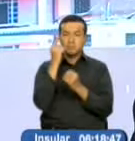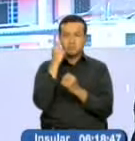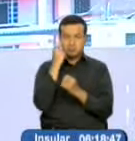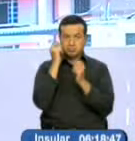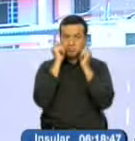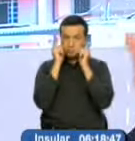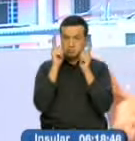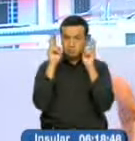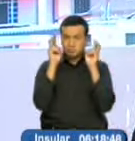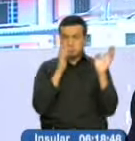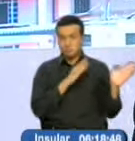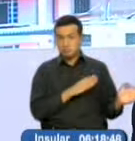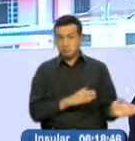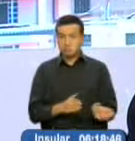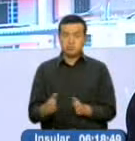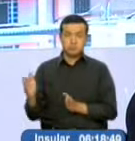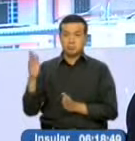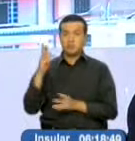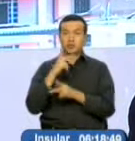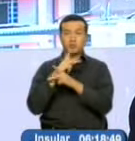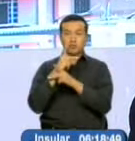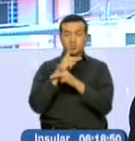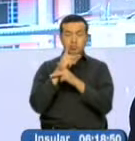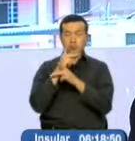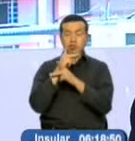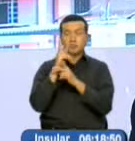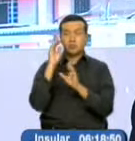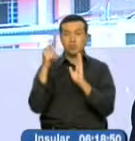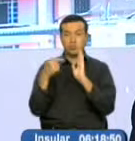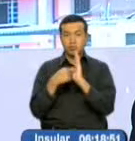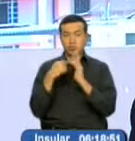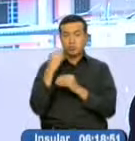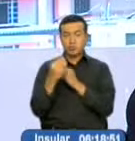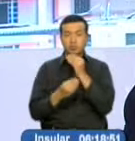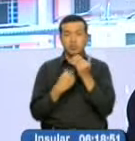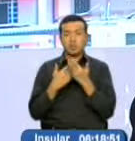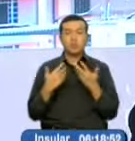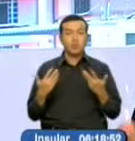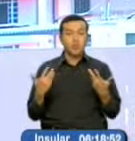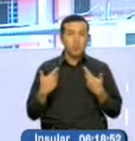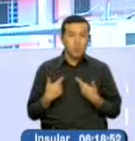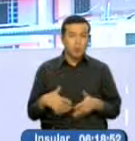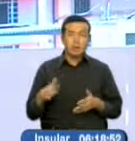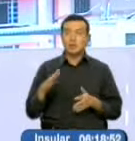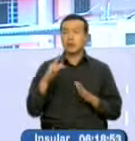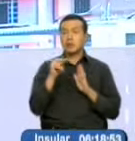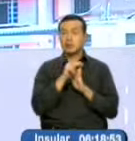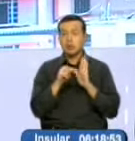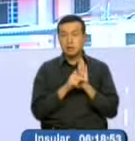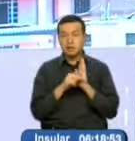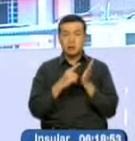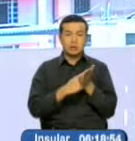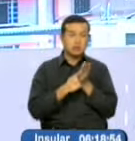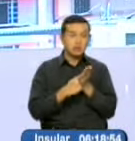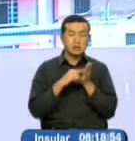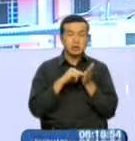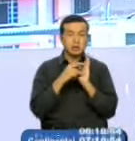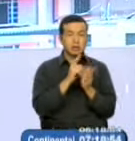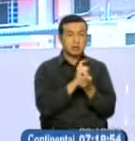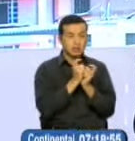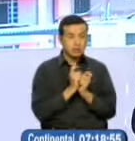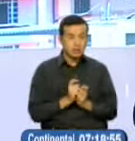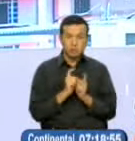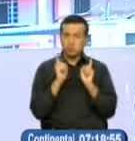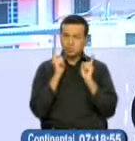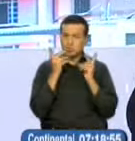previsibilidad. Tanto es así que mediante este Consejo Consultivo Tributario vamos a discutir cualquier tipo de norma. No podemos decir que no vamos a cambiar ninguna, porque de hecho hay